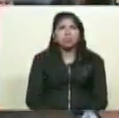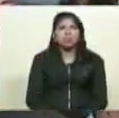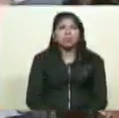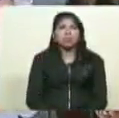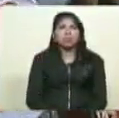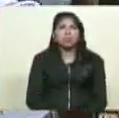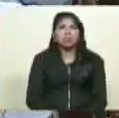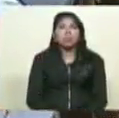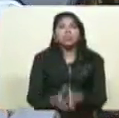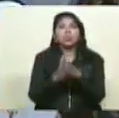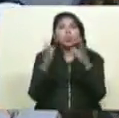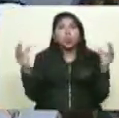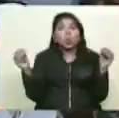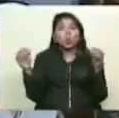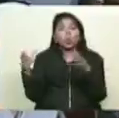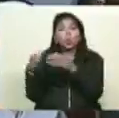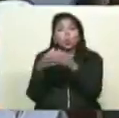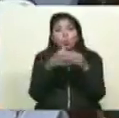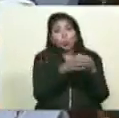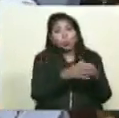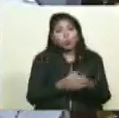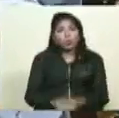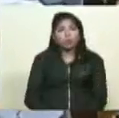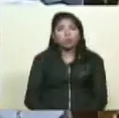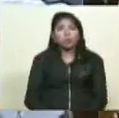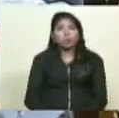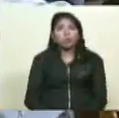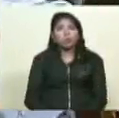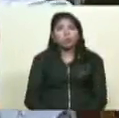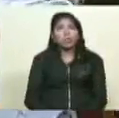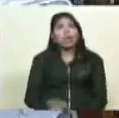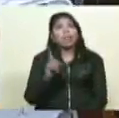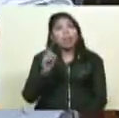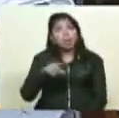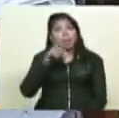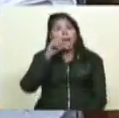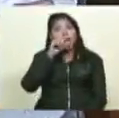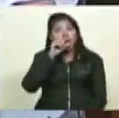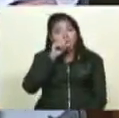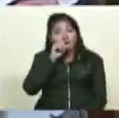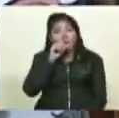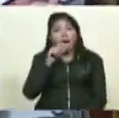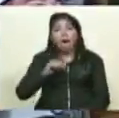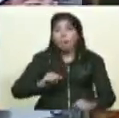De todos los sectores. Sector avícola.